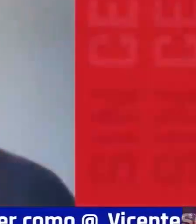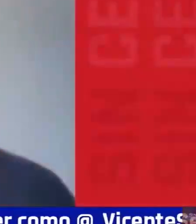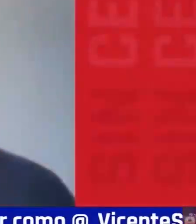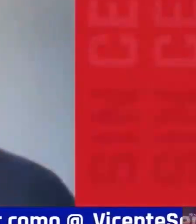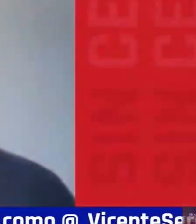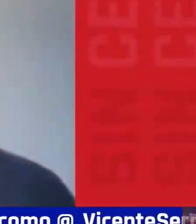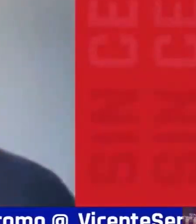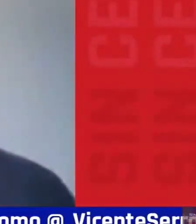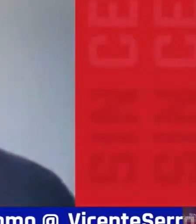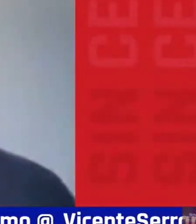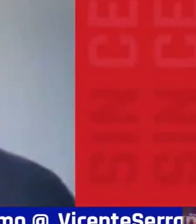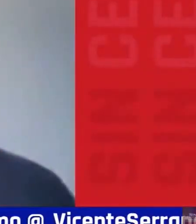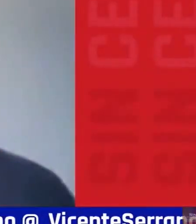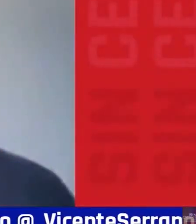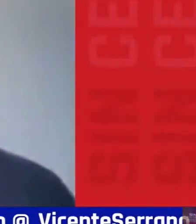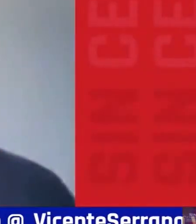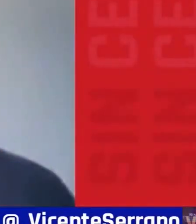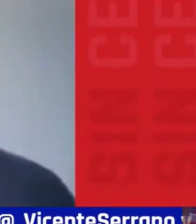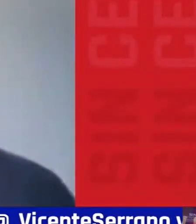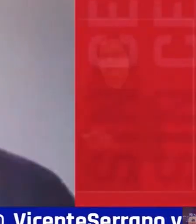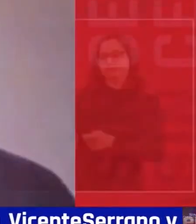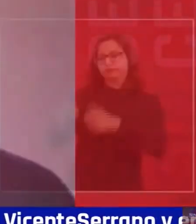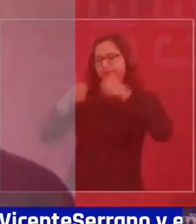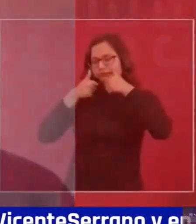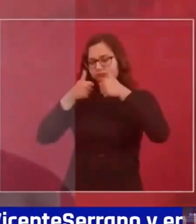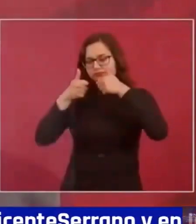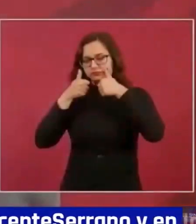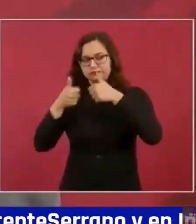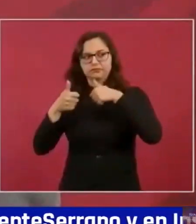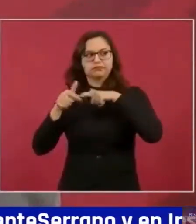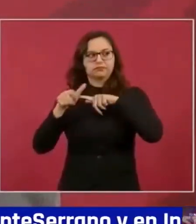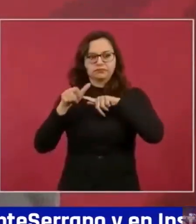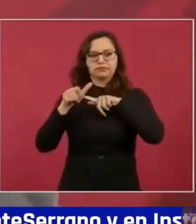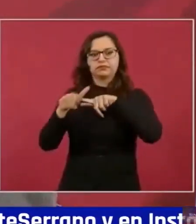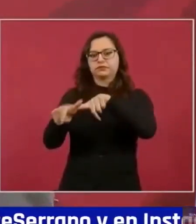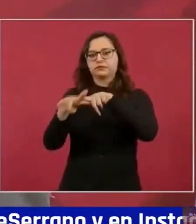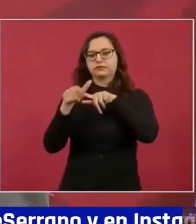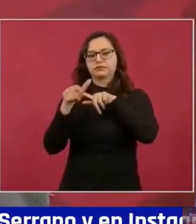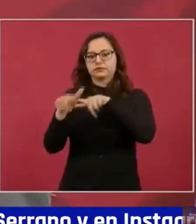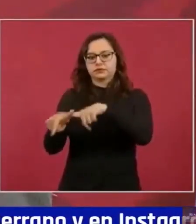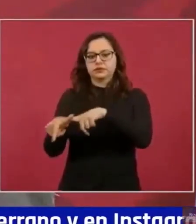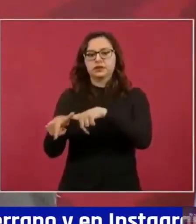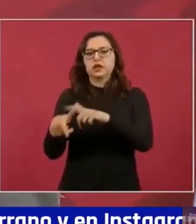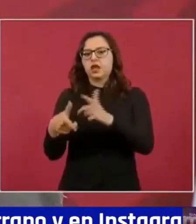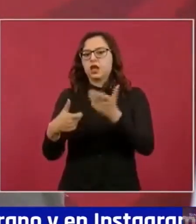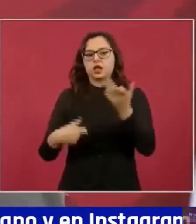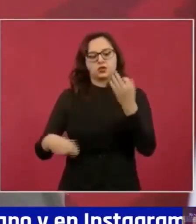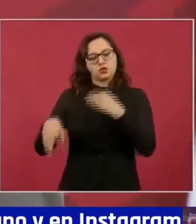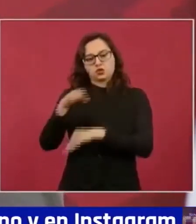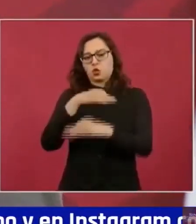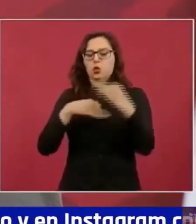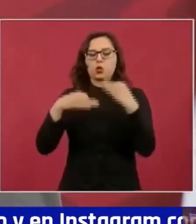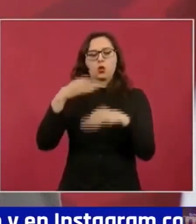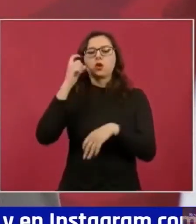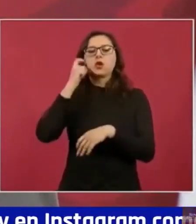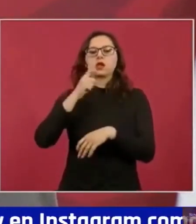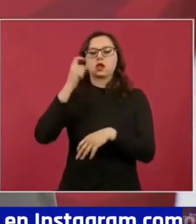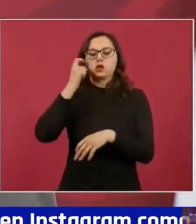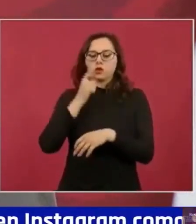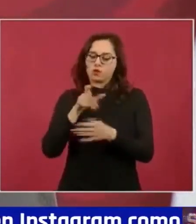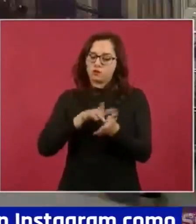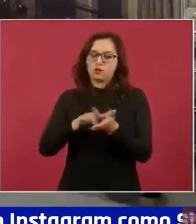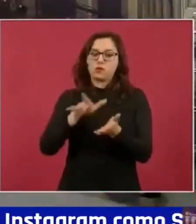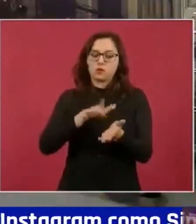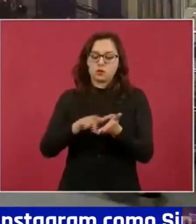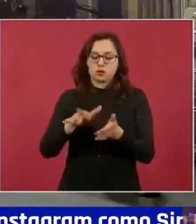que hay personajes que ganan mucho más que Loretito por golpear al gobierno? ¿Por golpear a López Obrador? ¿Por